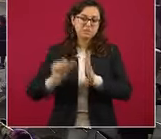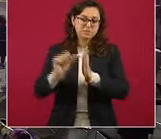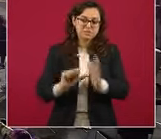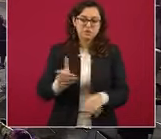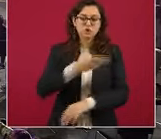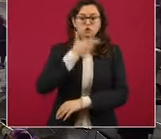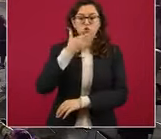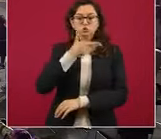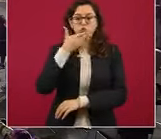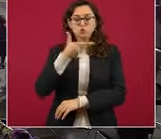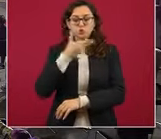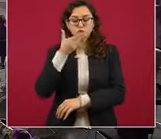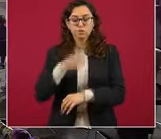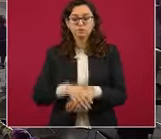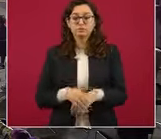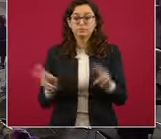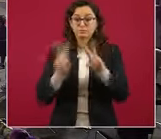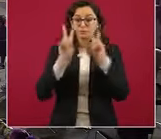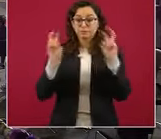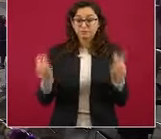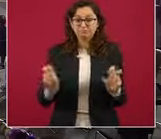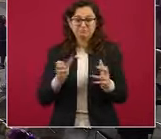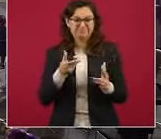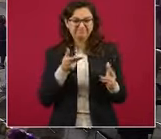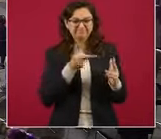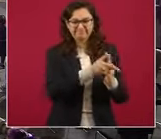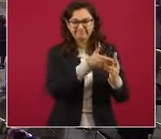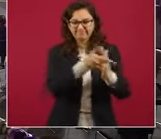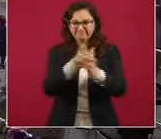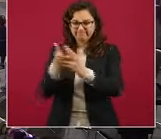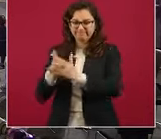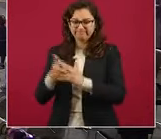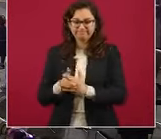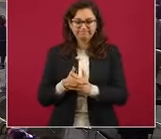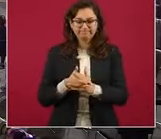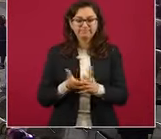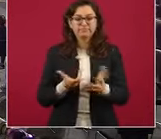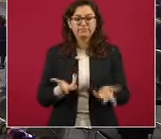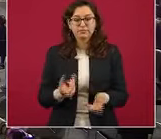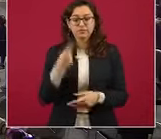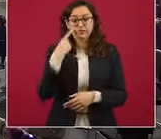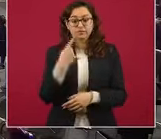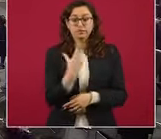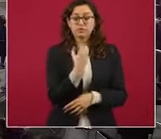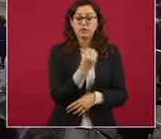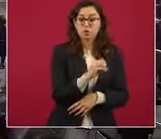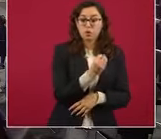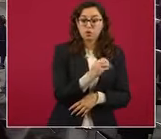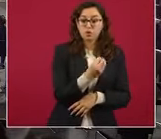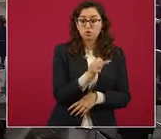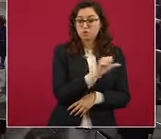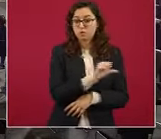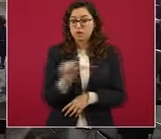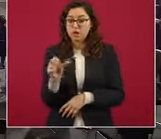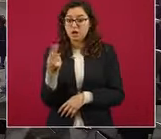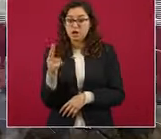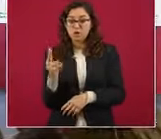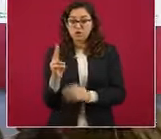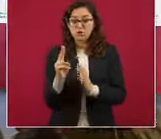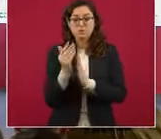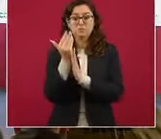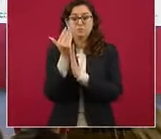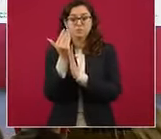cuanto al tema de los homicidios dolosos, se advierte entre octubre y noviembre una